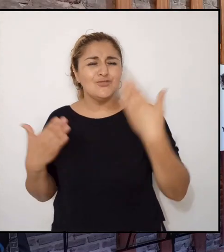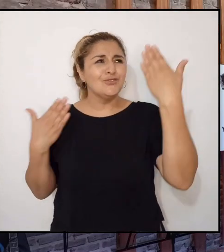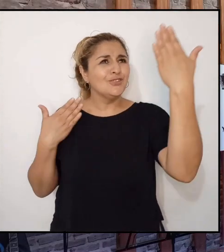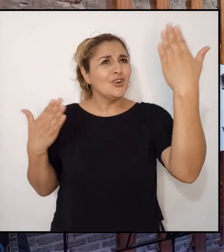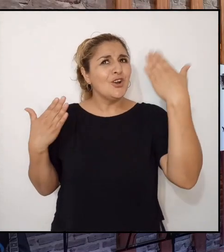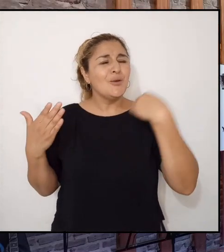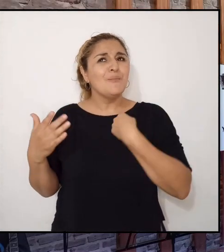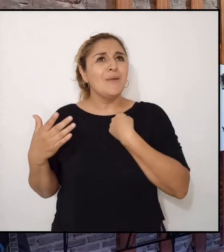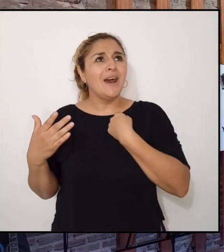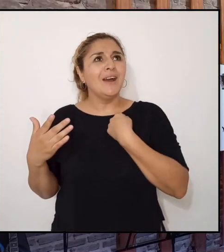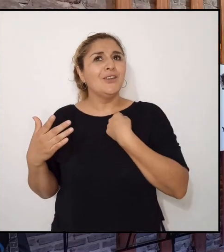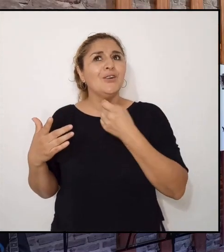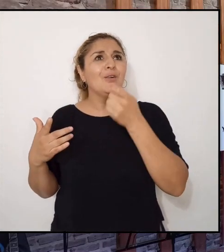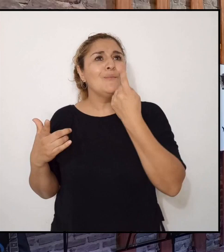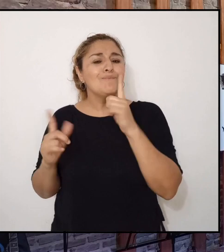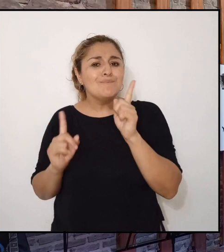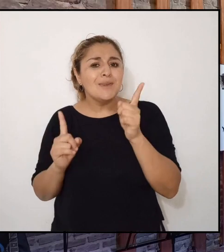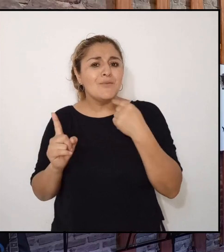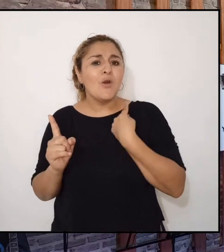¿Verdad?